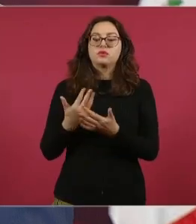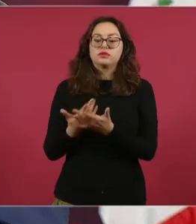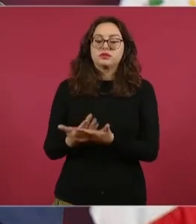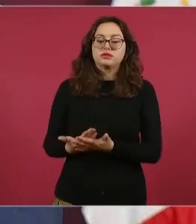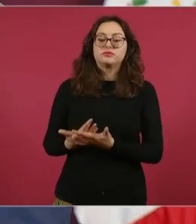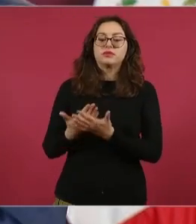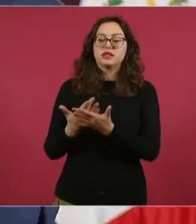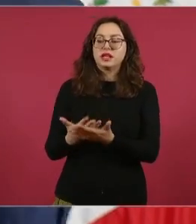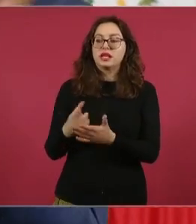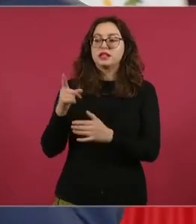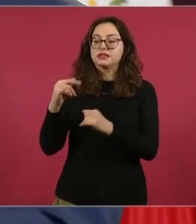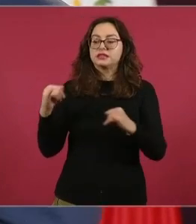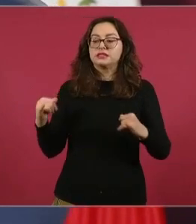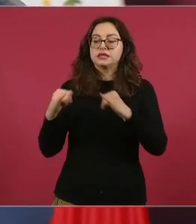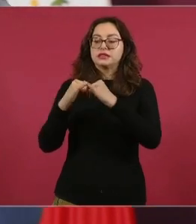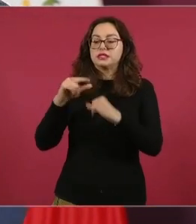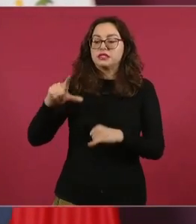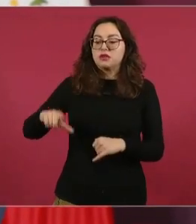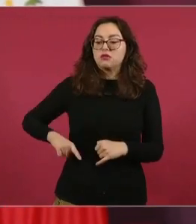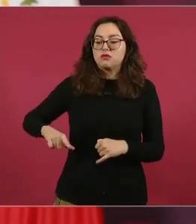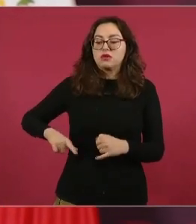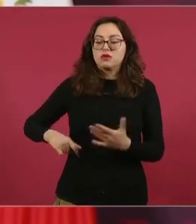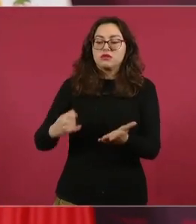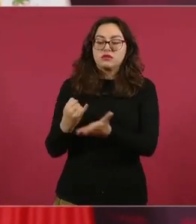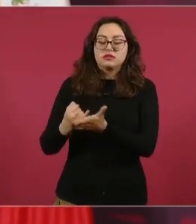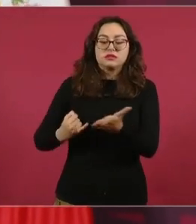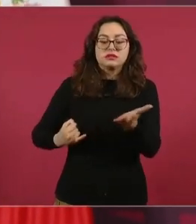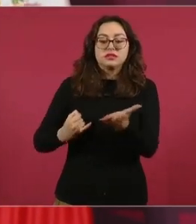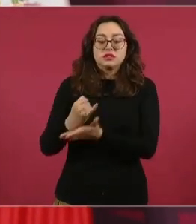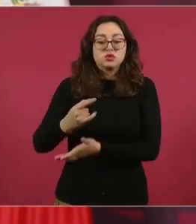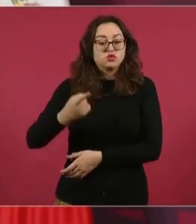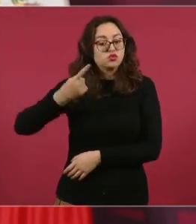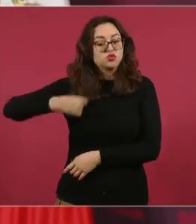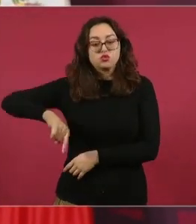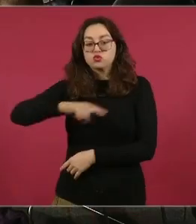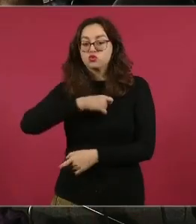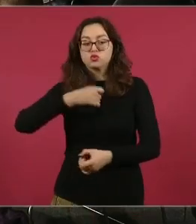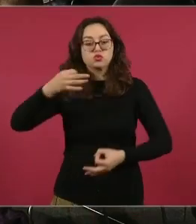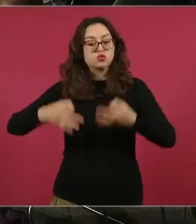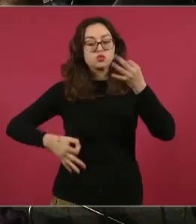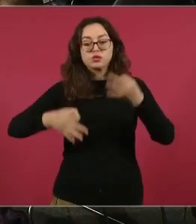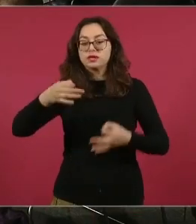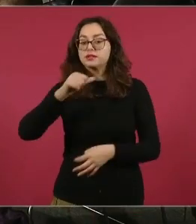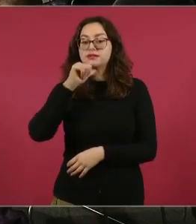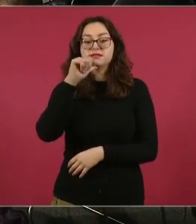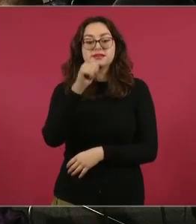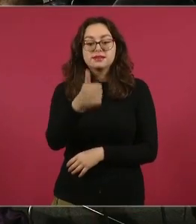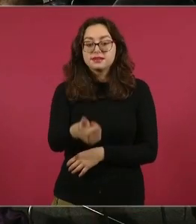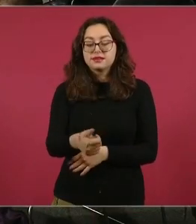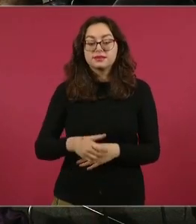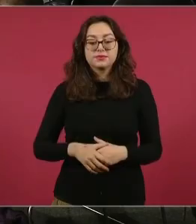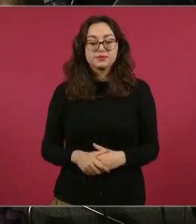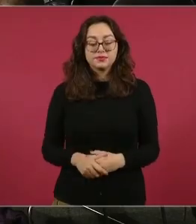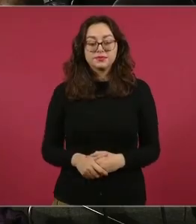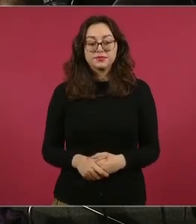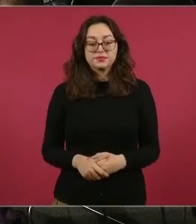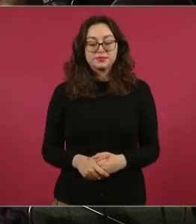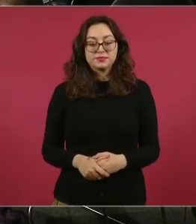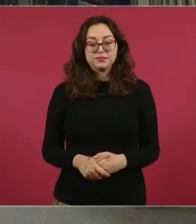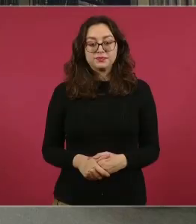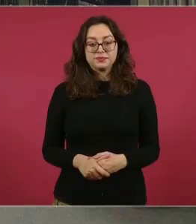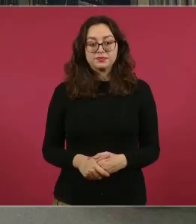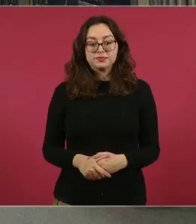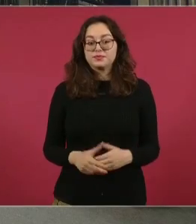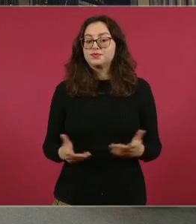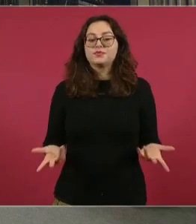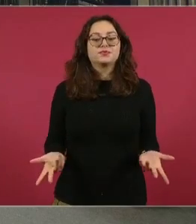las instancias. ¿Quiénes somos nosotros para juzgar? Pero el pueblo necesita alguien que le... No, pero no hable